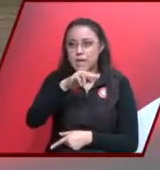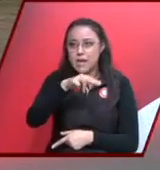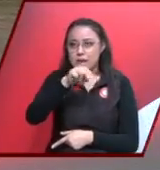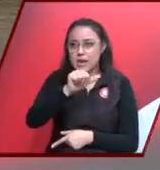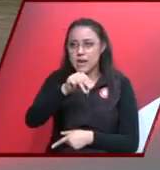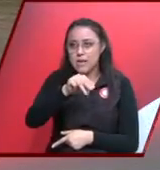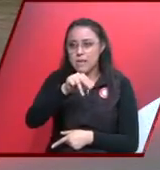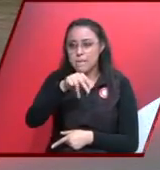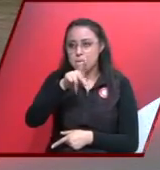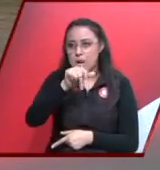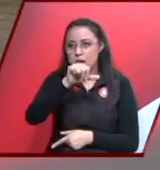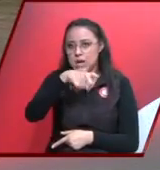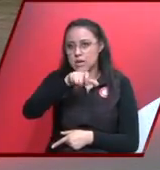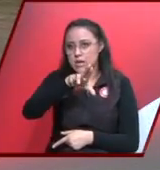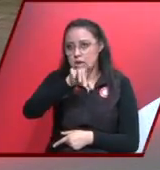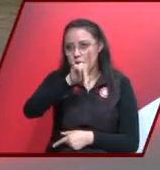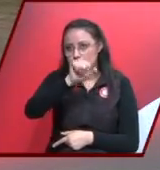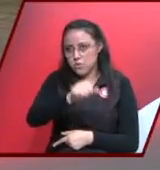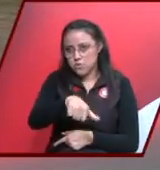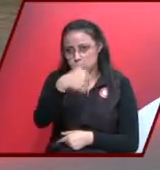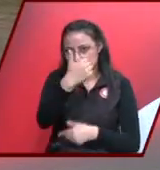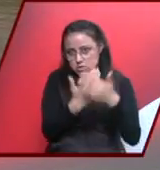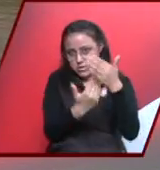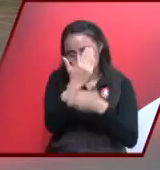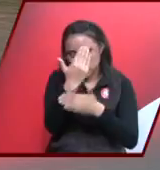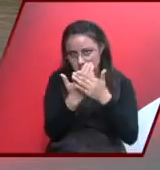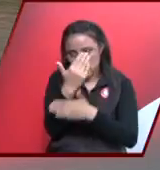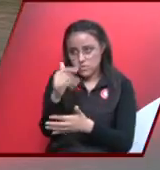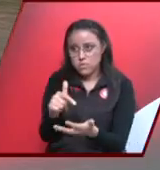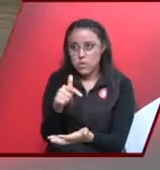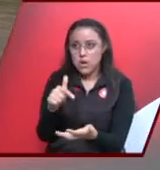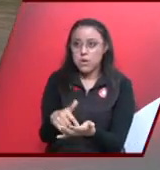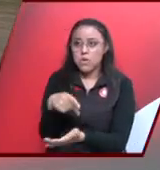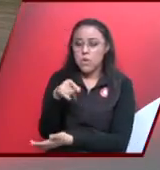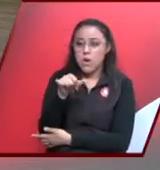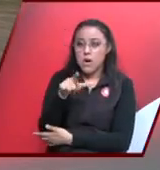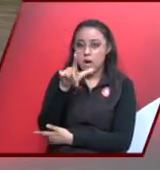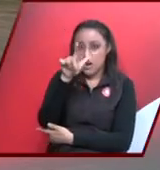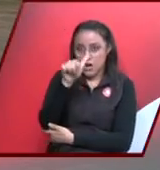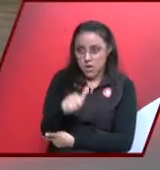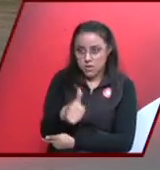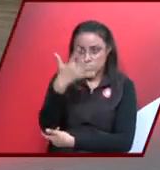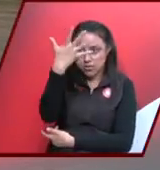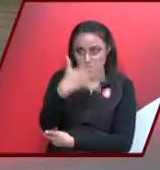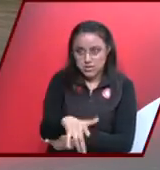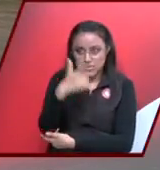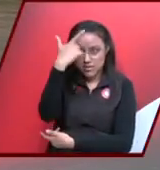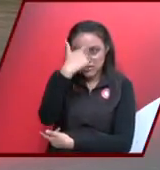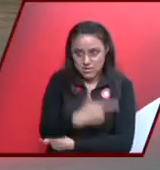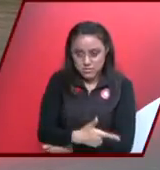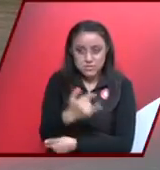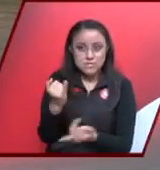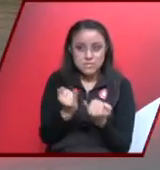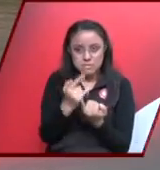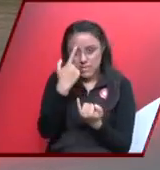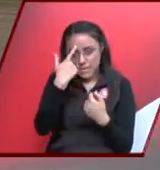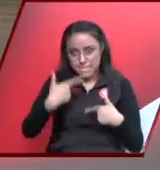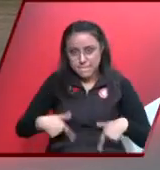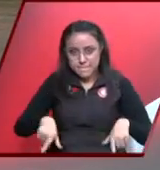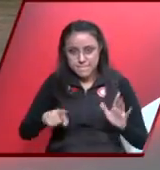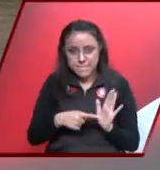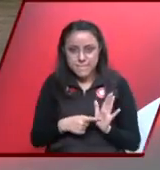vivo, y entonces estará a las 11 de la mañana en Kuala Lumpur, 10 de la noche nosotros, para estar completamente en